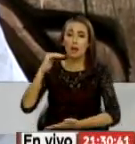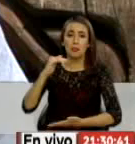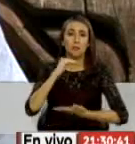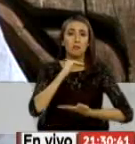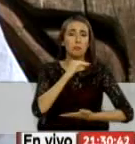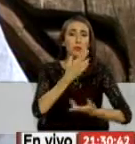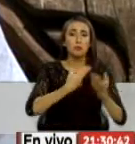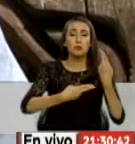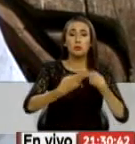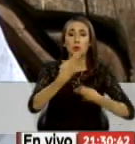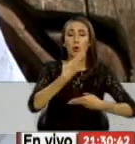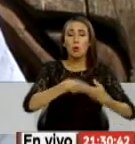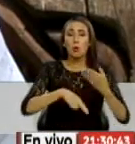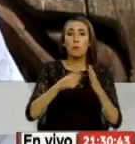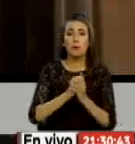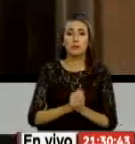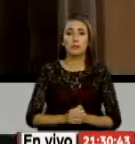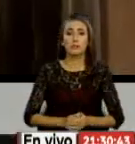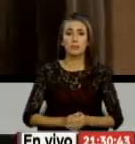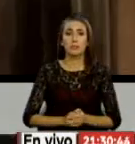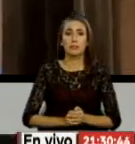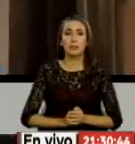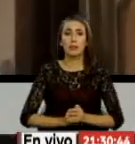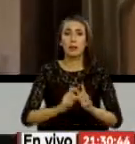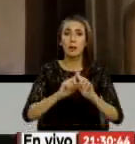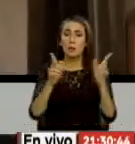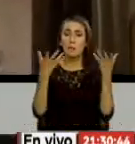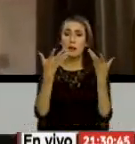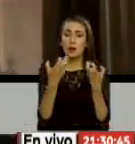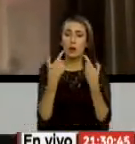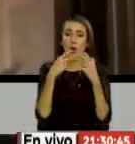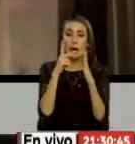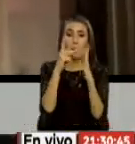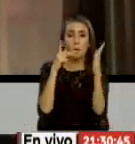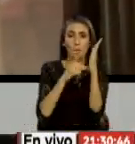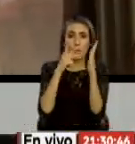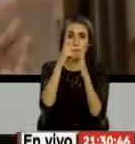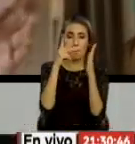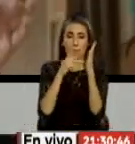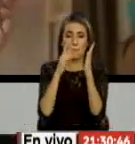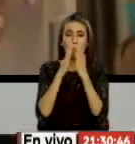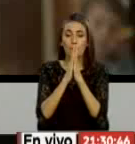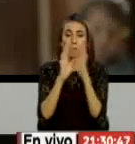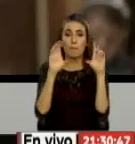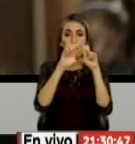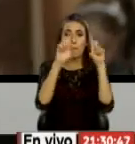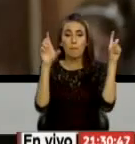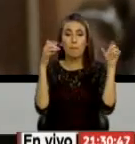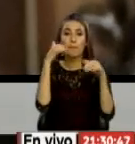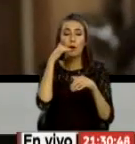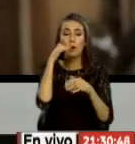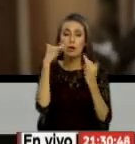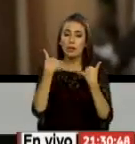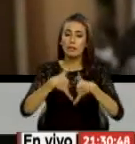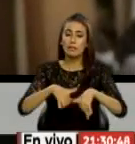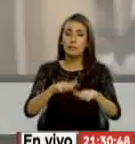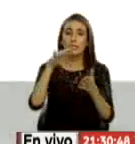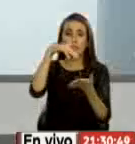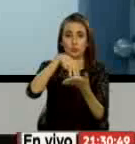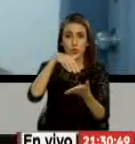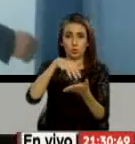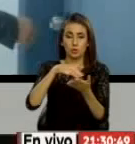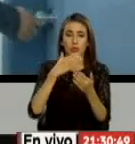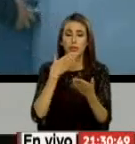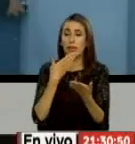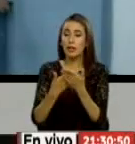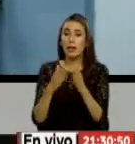de ventas que les ofrecía al público. Pero alguien creyó en mí. Gracias al programa Pro Niño de Fundación Telefónica, logró seguir sus estudios y obtuvo también una beca en